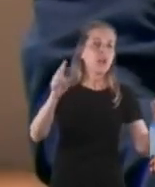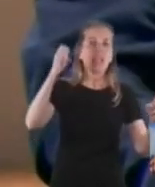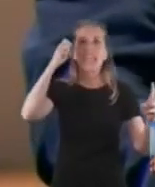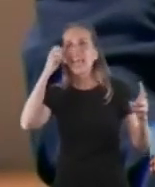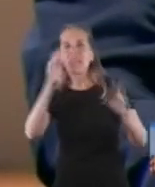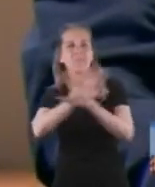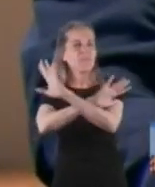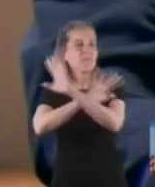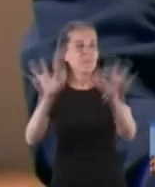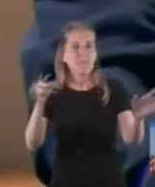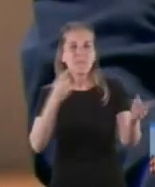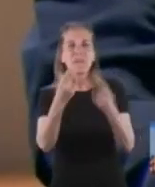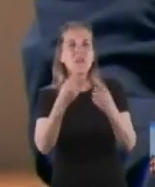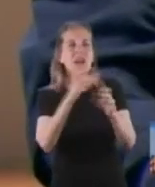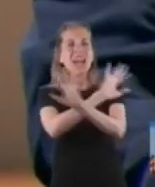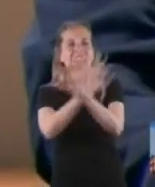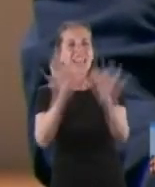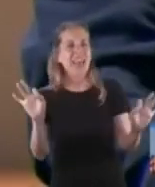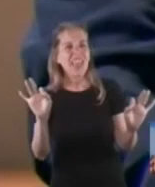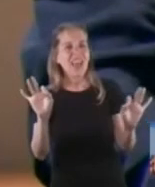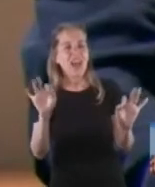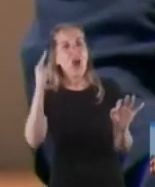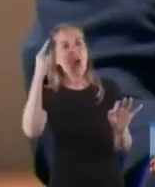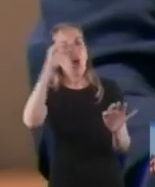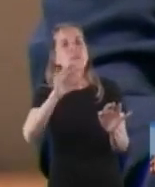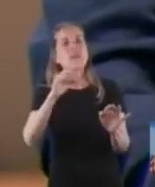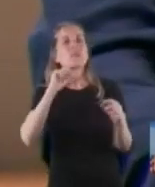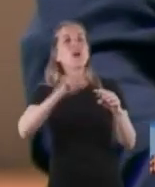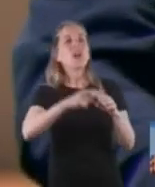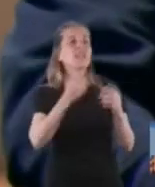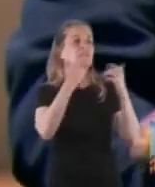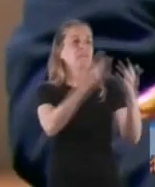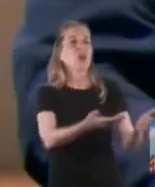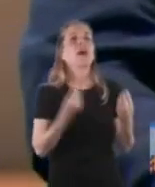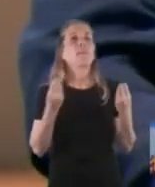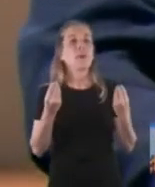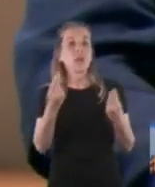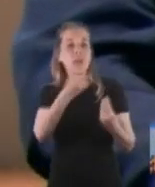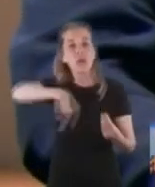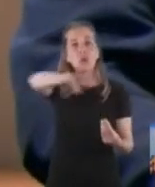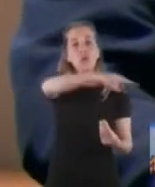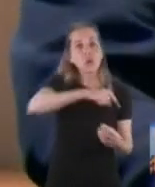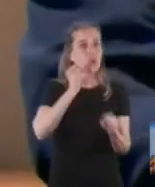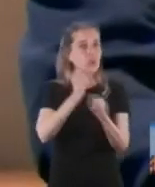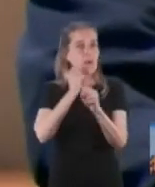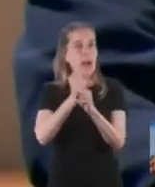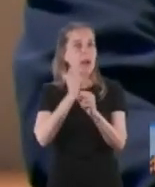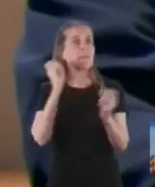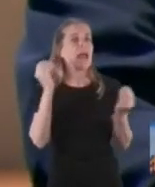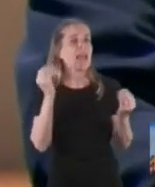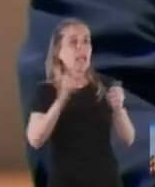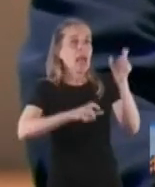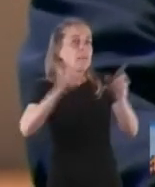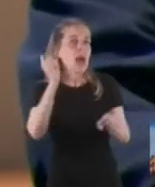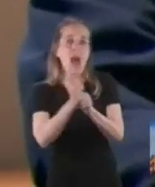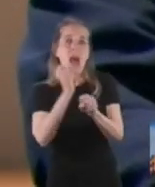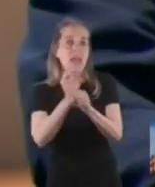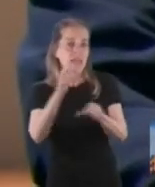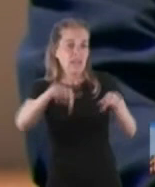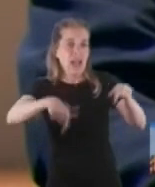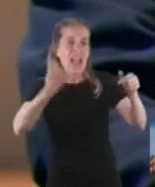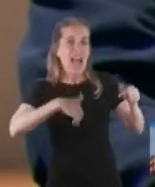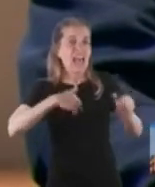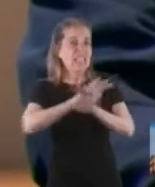recibe una casa se le pregunta cómo piensa. ¿Por qué? Porque nosotros tenemos que trabajar para los argentinos y las argentinas, por